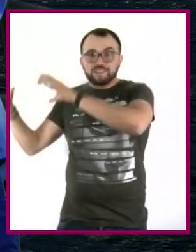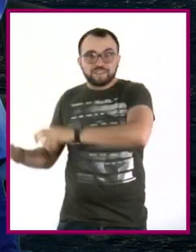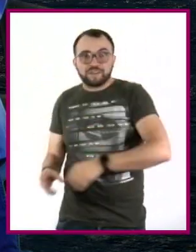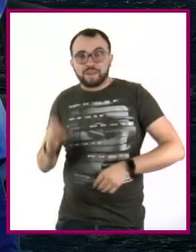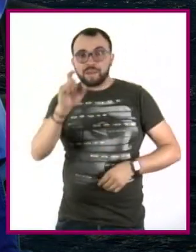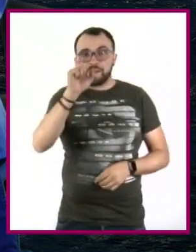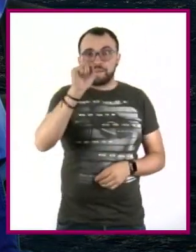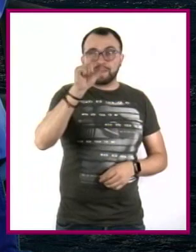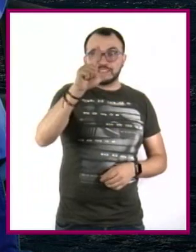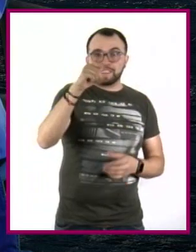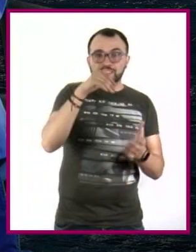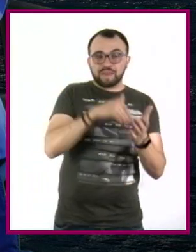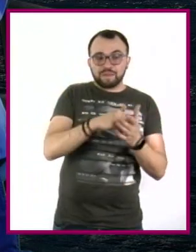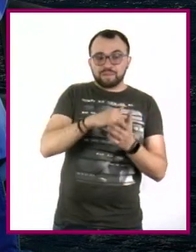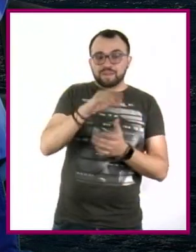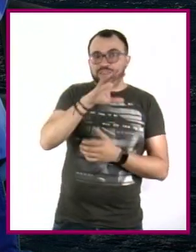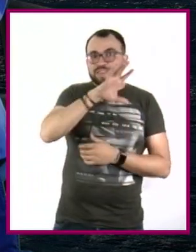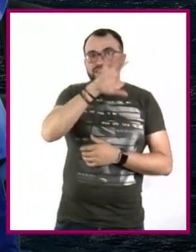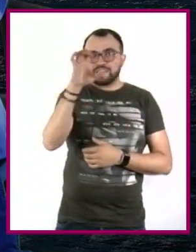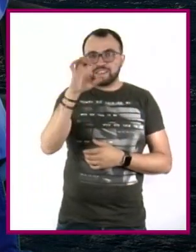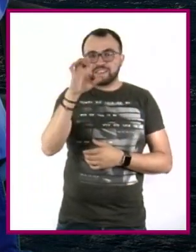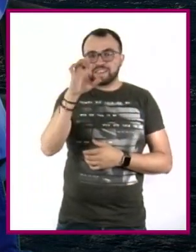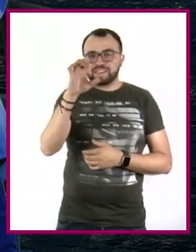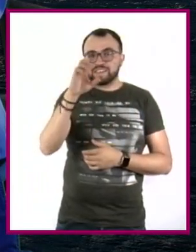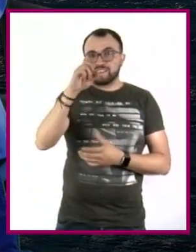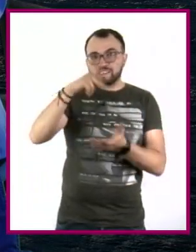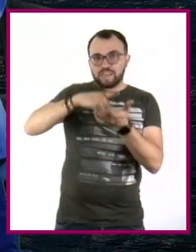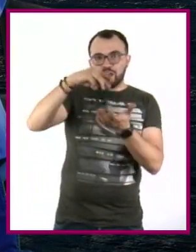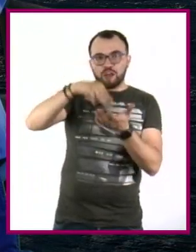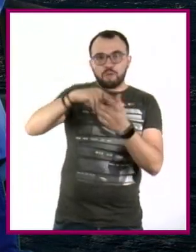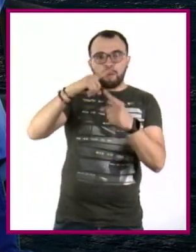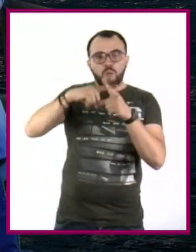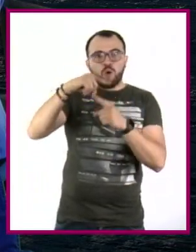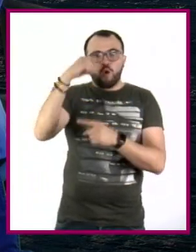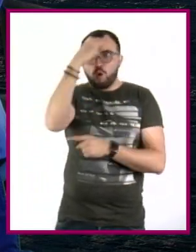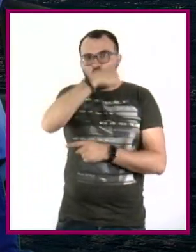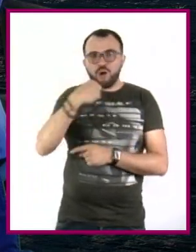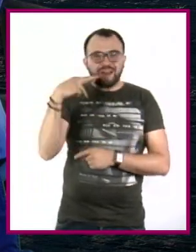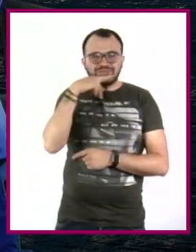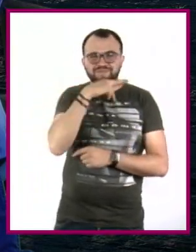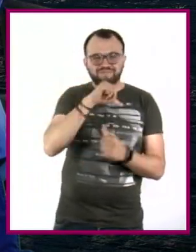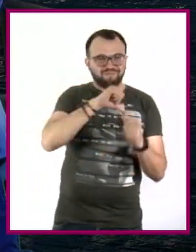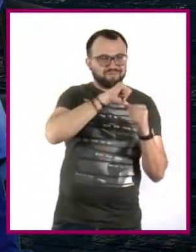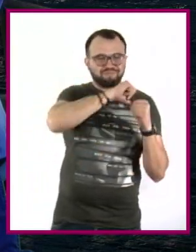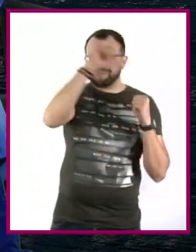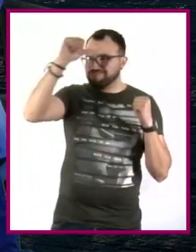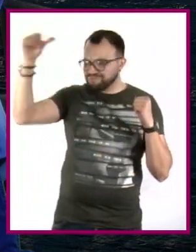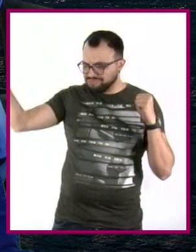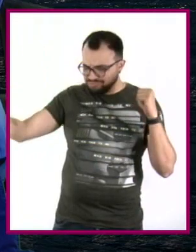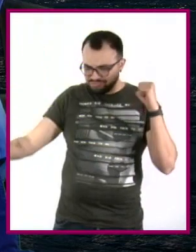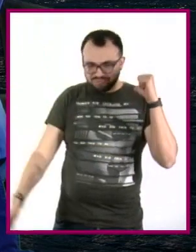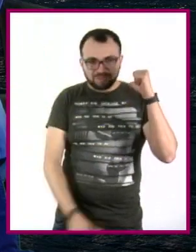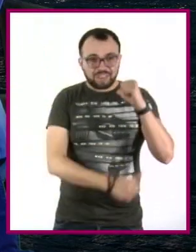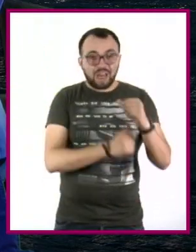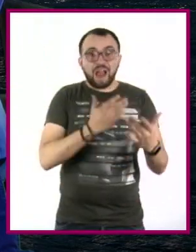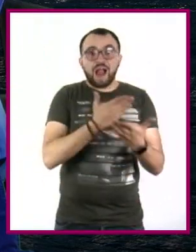kilómetros por hora sobre la Tierra. Y además, analizar toda esa información debe ser todo un